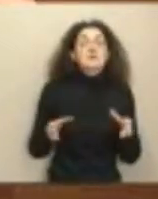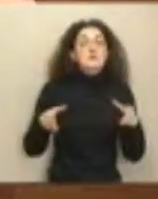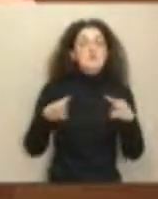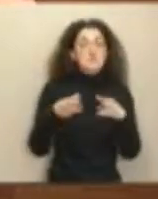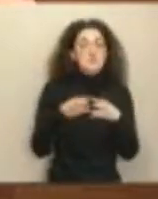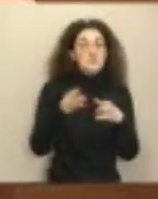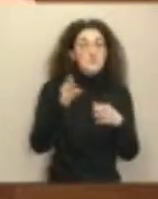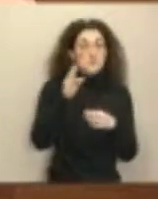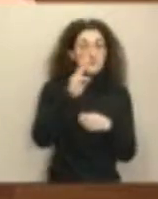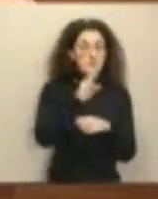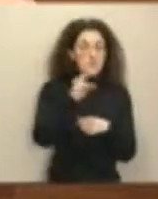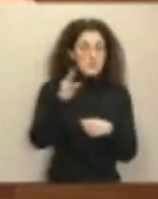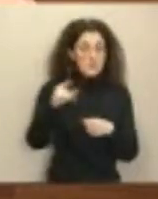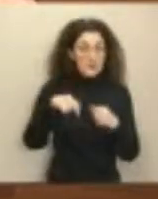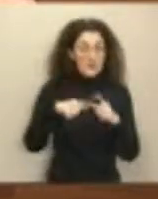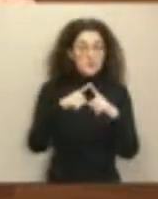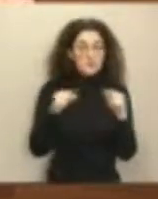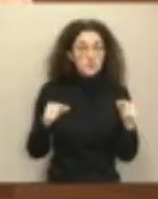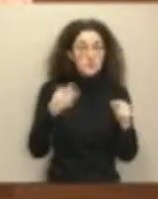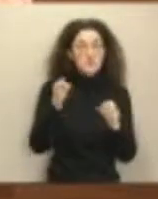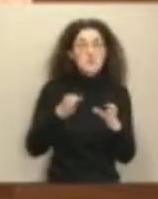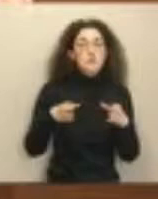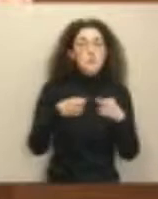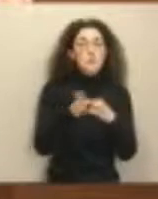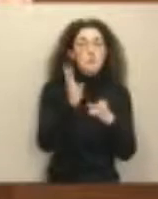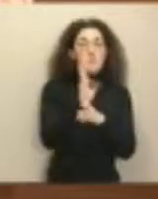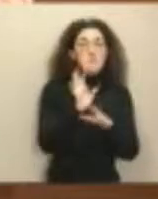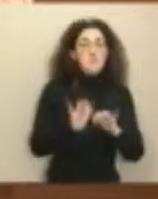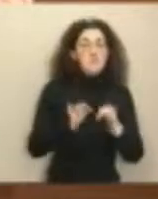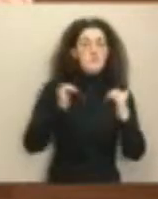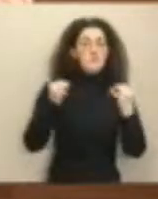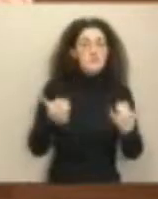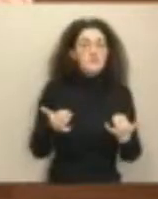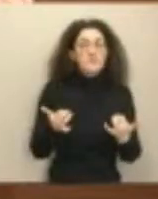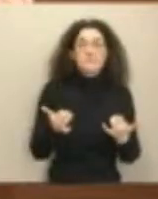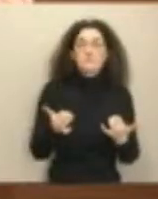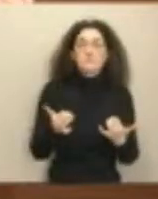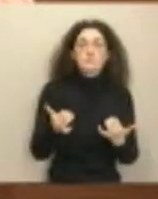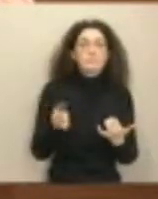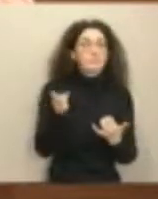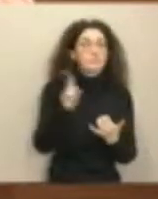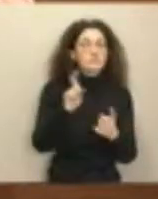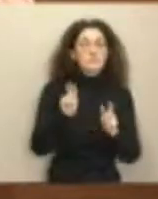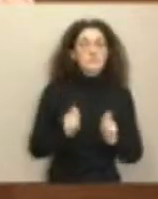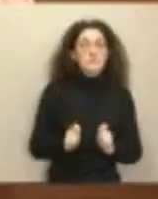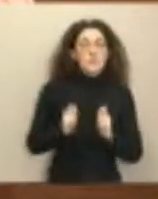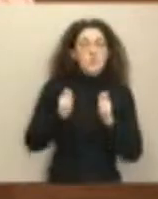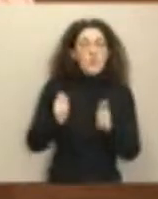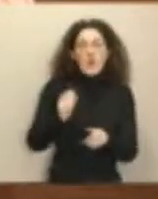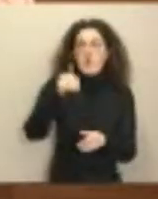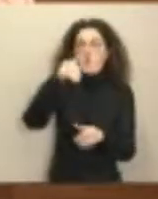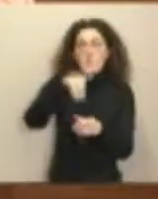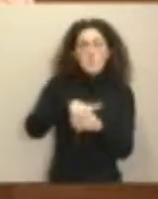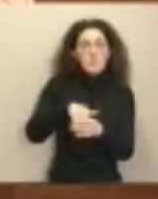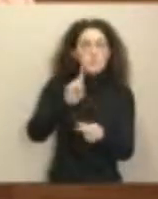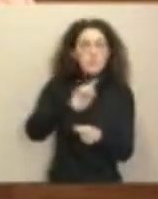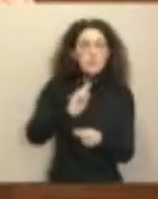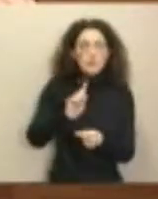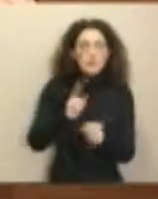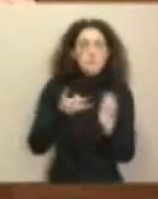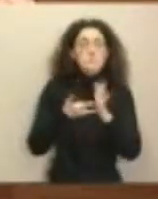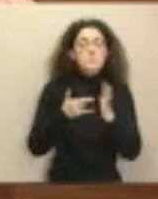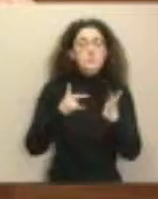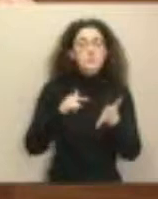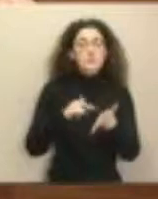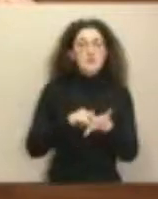Popular de Asturias y su grupo parlamentario no otorga sus votos a